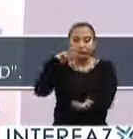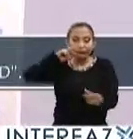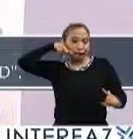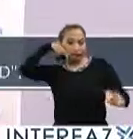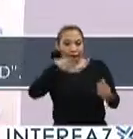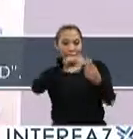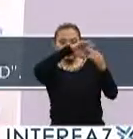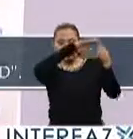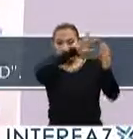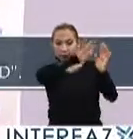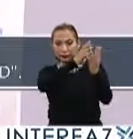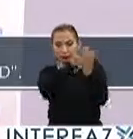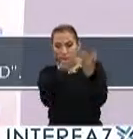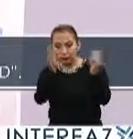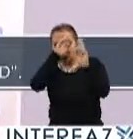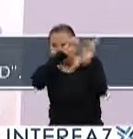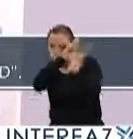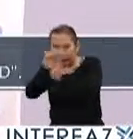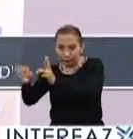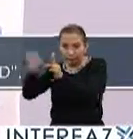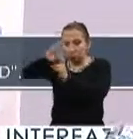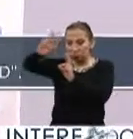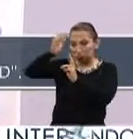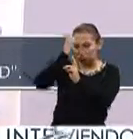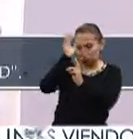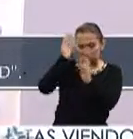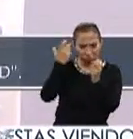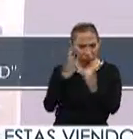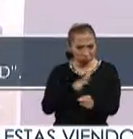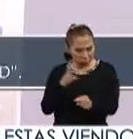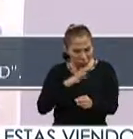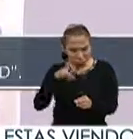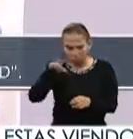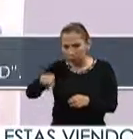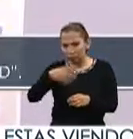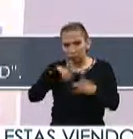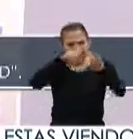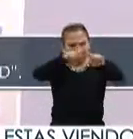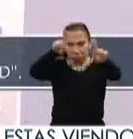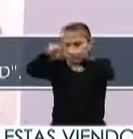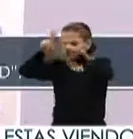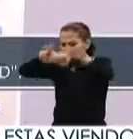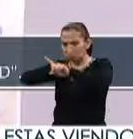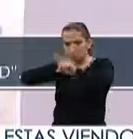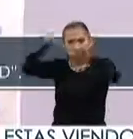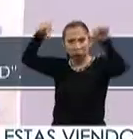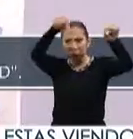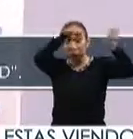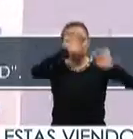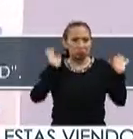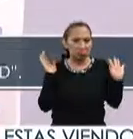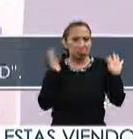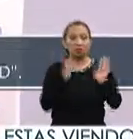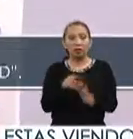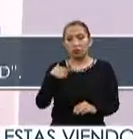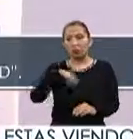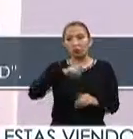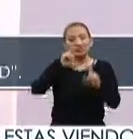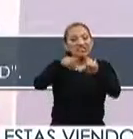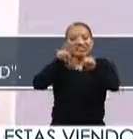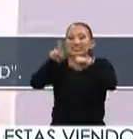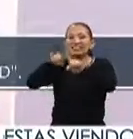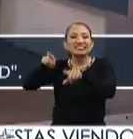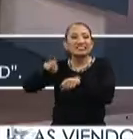mirada horizontal, de respeto, de reconocimiento de la diversidad. La diversidad podemos